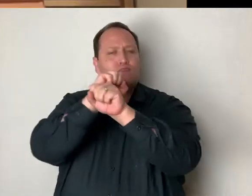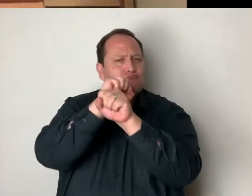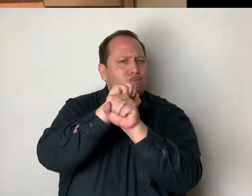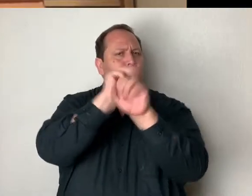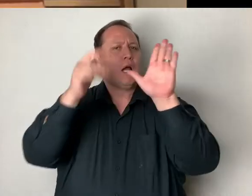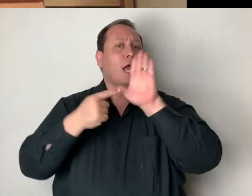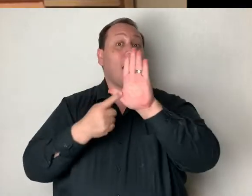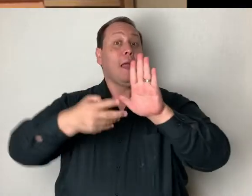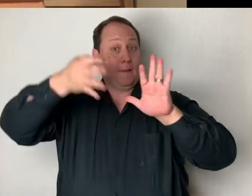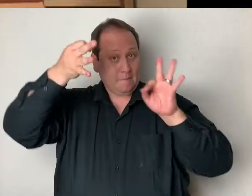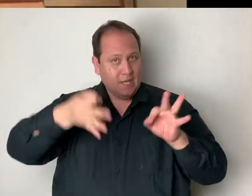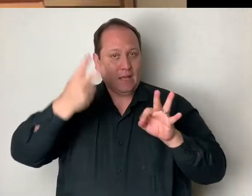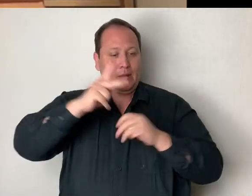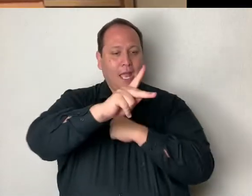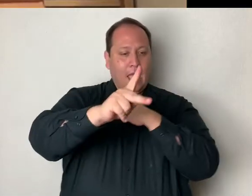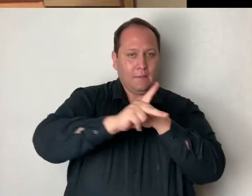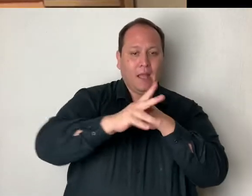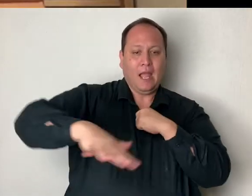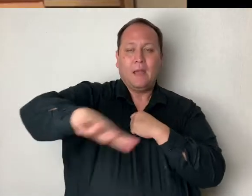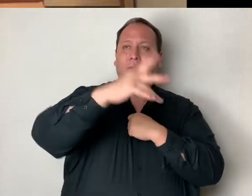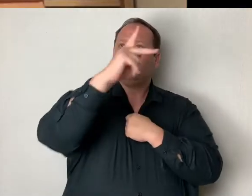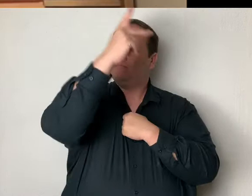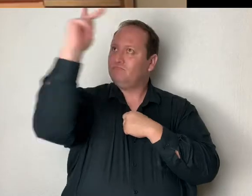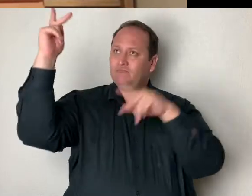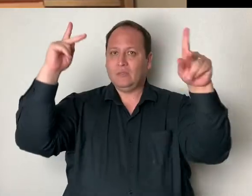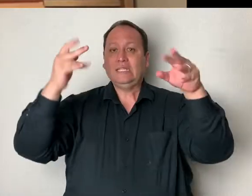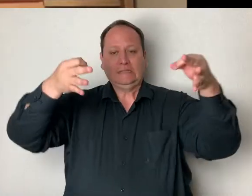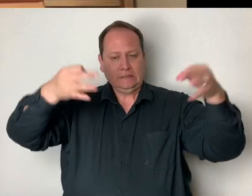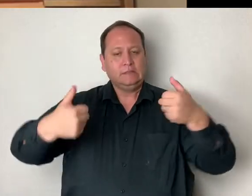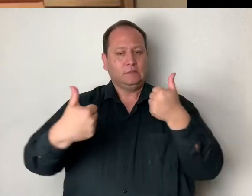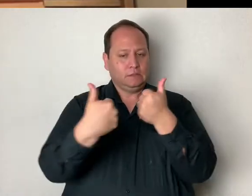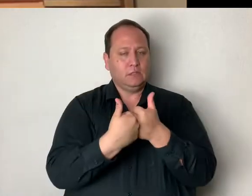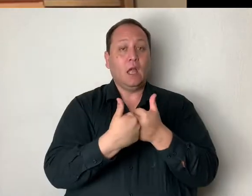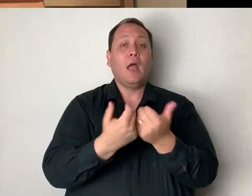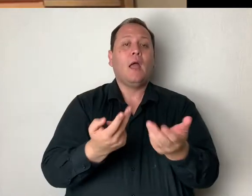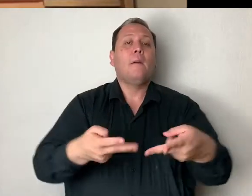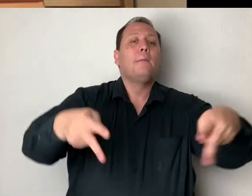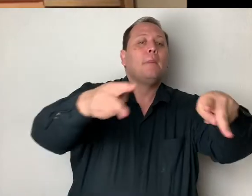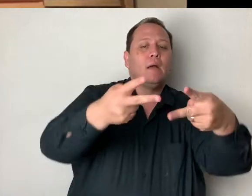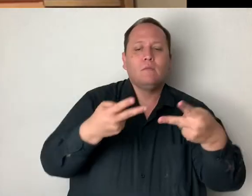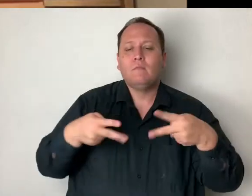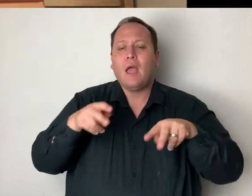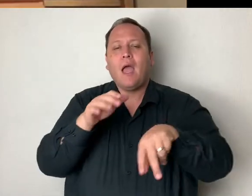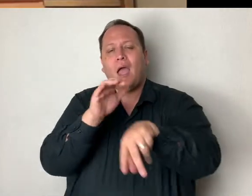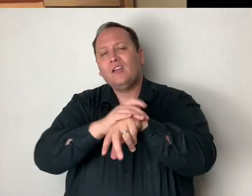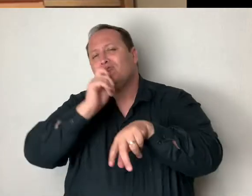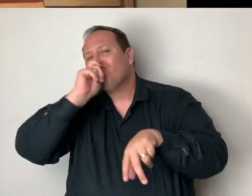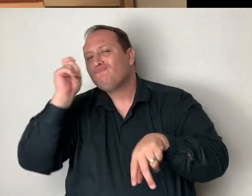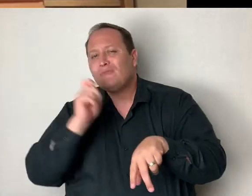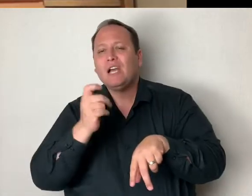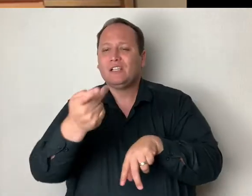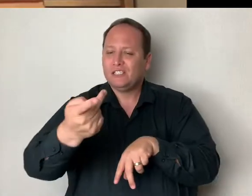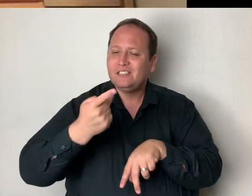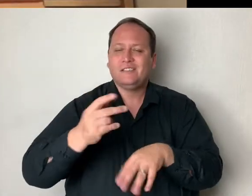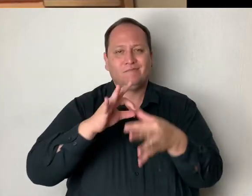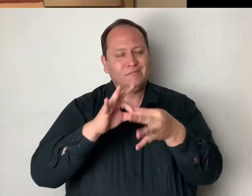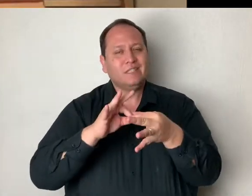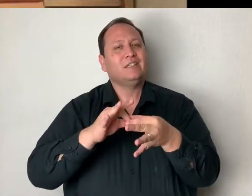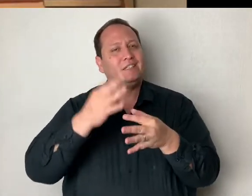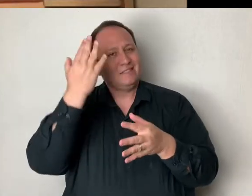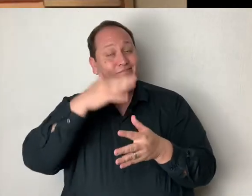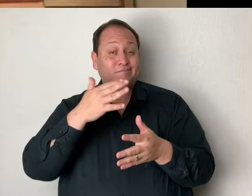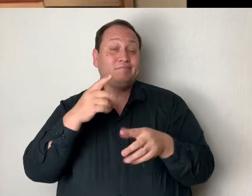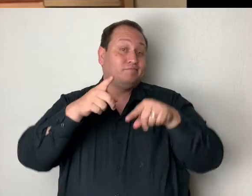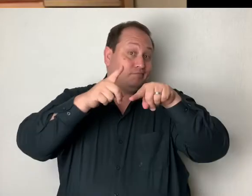este lugar y un parque basado en los valores de paz y de amistad, en los cuales depende, según